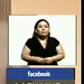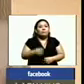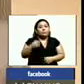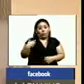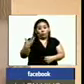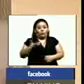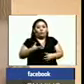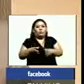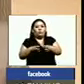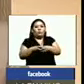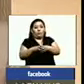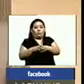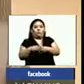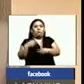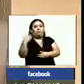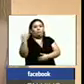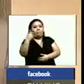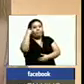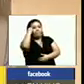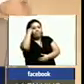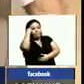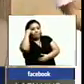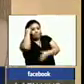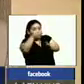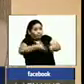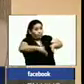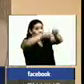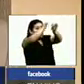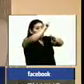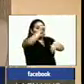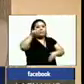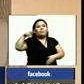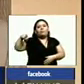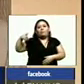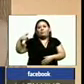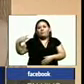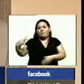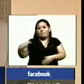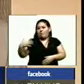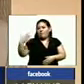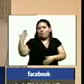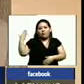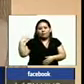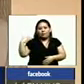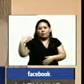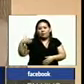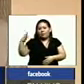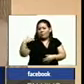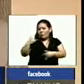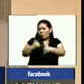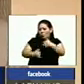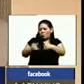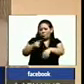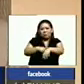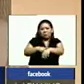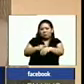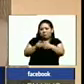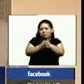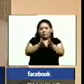Consideramos que la Procuraduría debe de rescatarse, sobre todo porque no ha estado jugando en la última administración